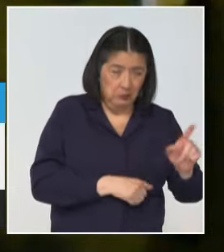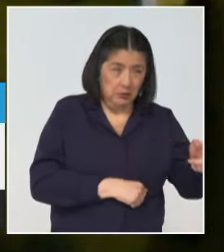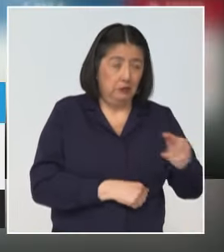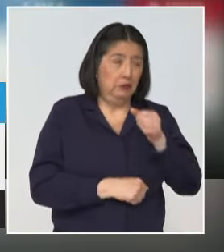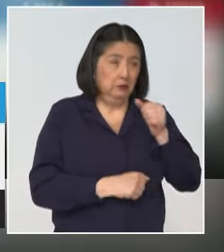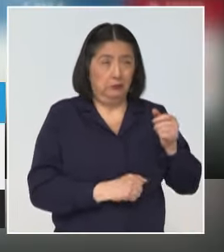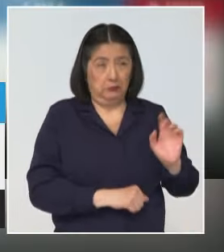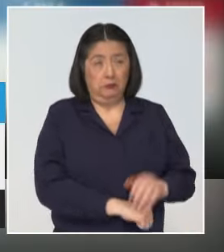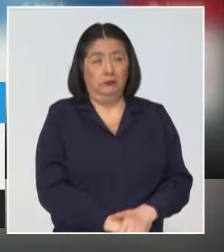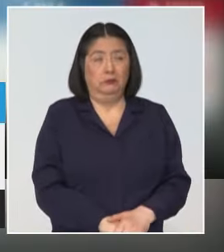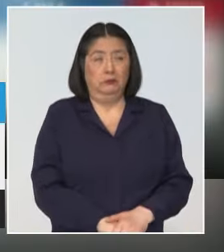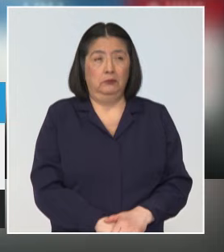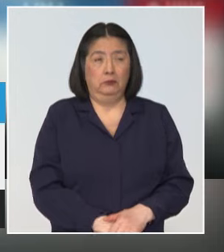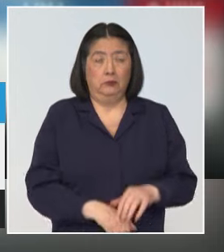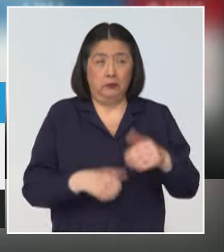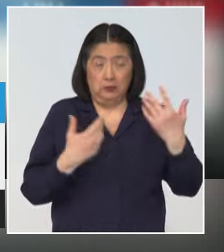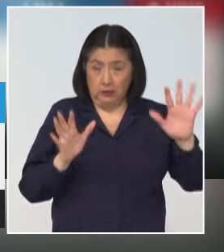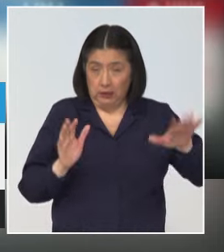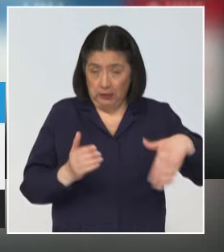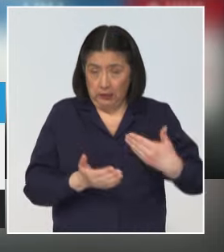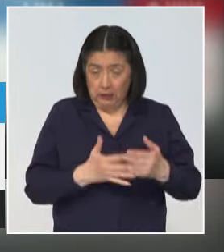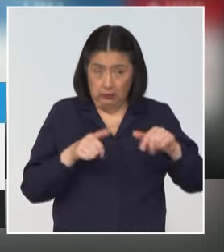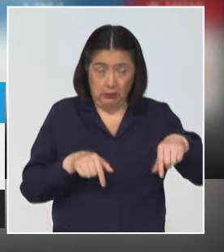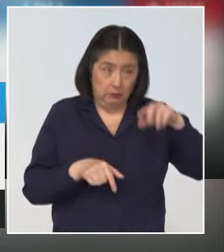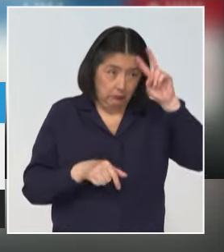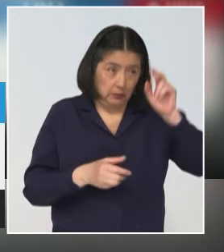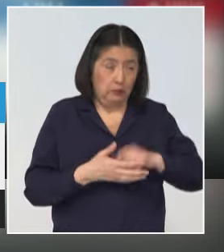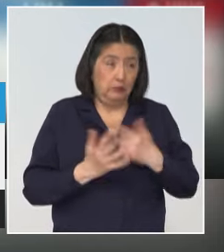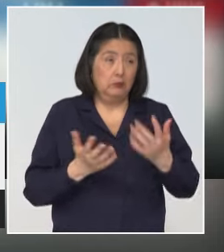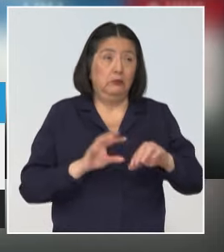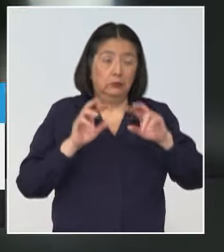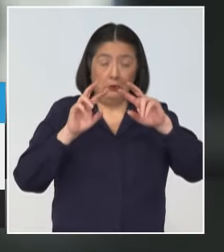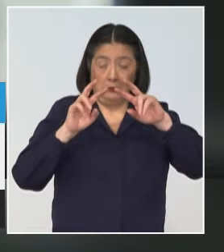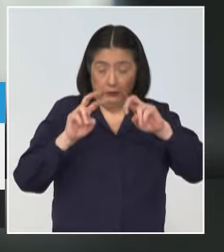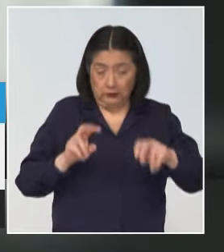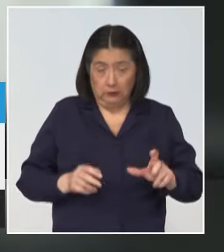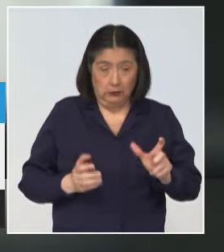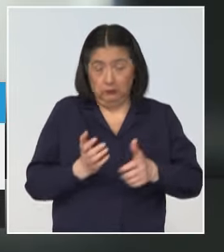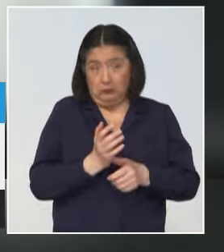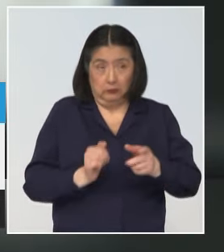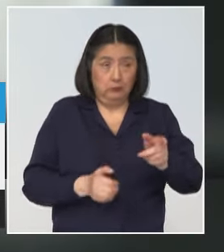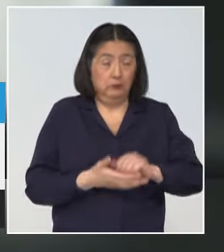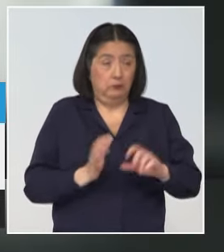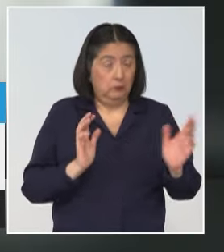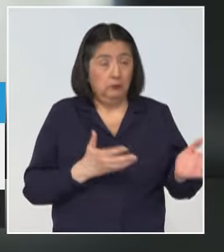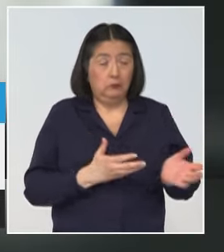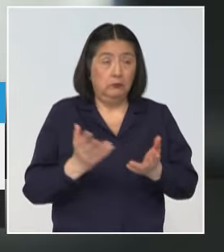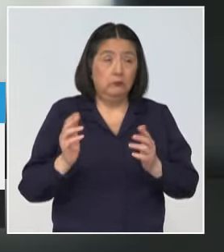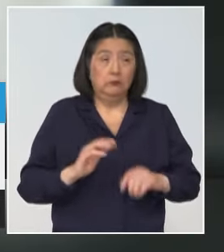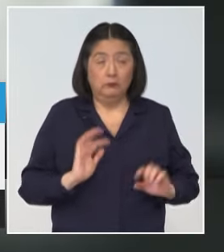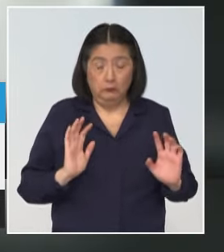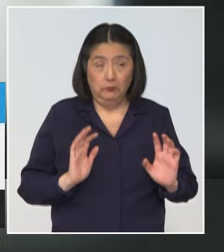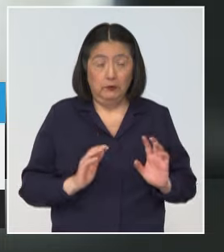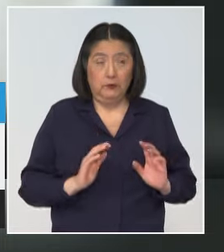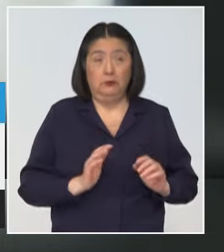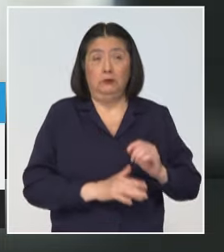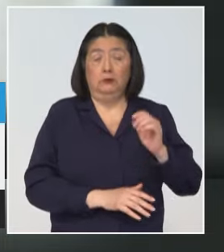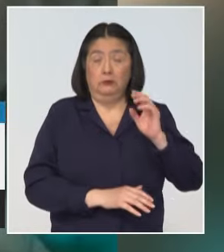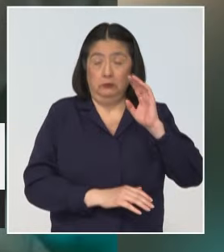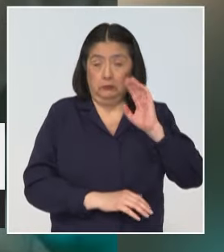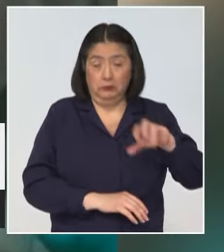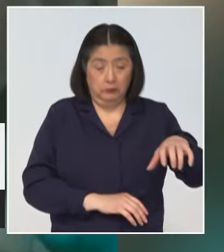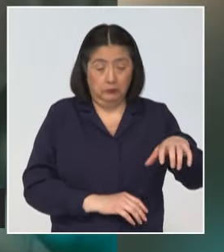Tirado. Ya en Perú, Abel Valdivia pasó por el control de identidad y se dispuso su traslado a una dependencia del